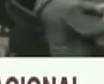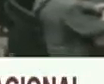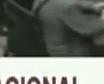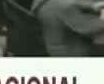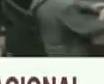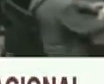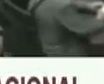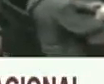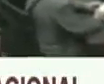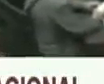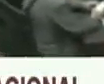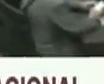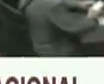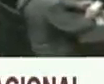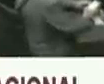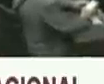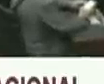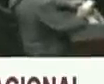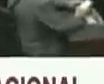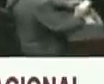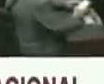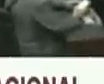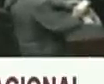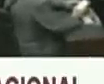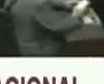Solicita la tribuna de oradores, se le concede.